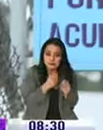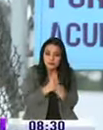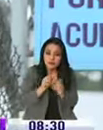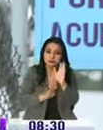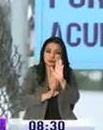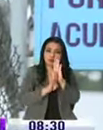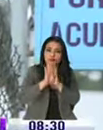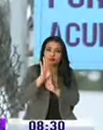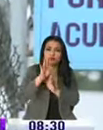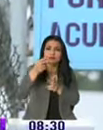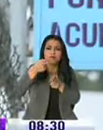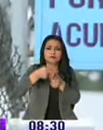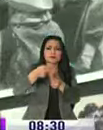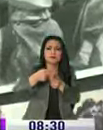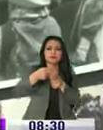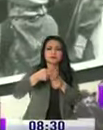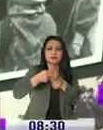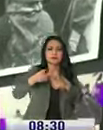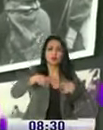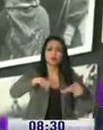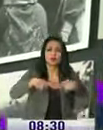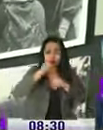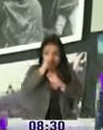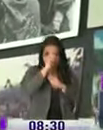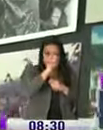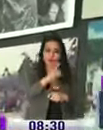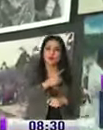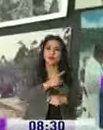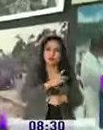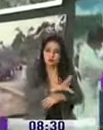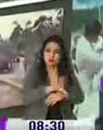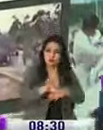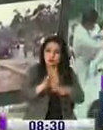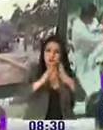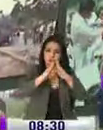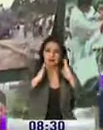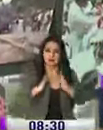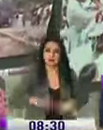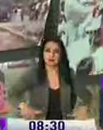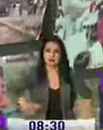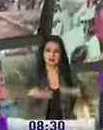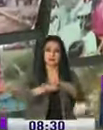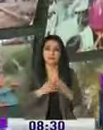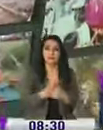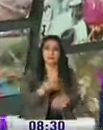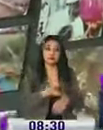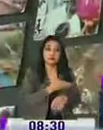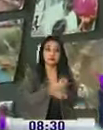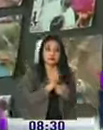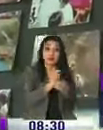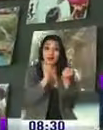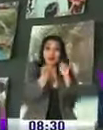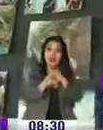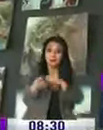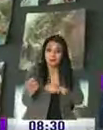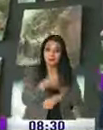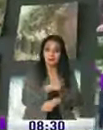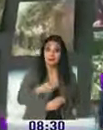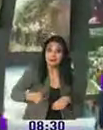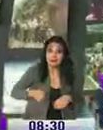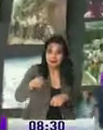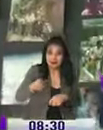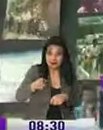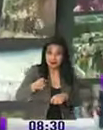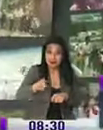de este lugar fue puesto en honor a los dueños de la hacienda. En tiempo de que cambió ya otro presidente, uh-huh, ahí